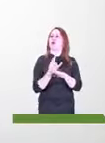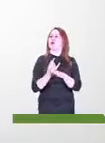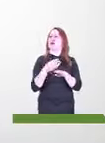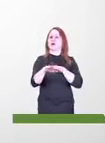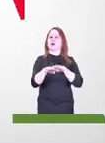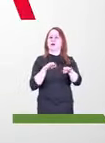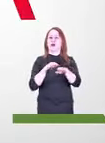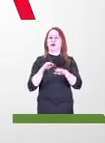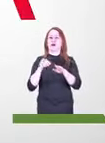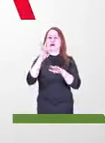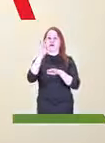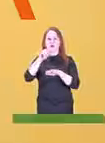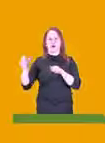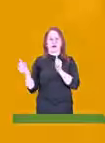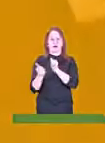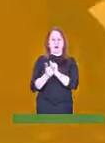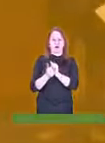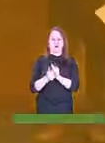placa.